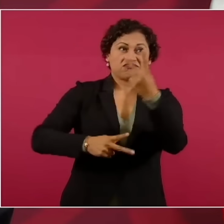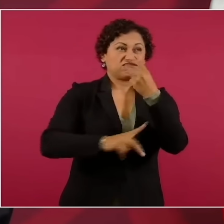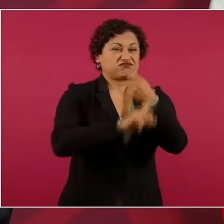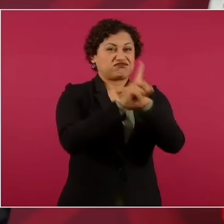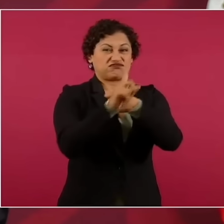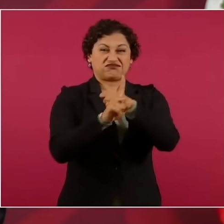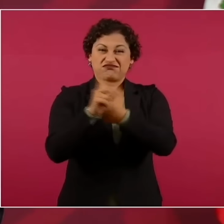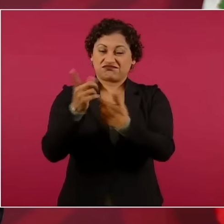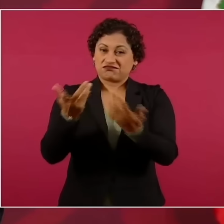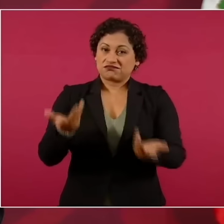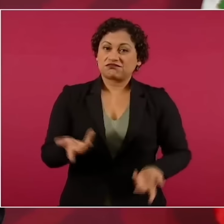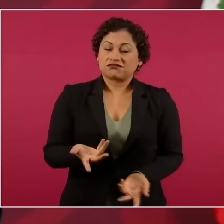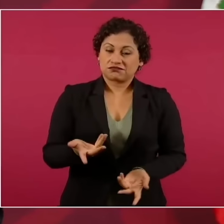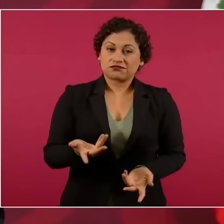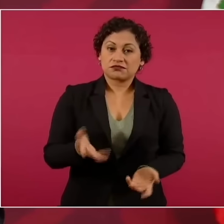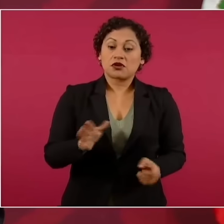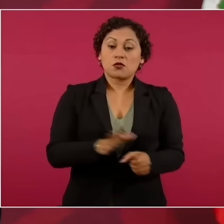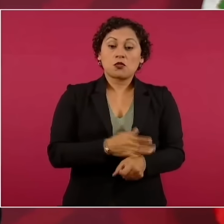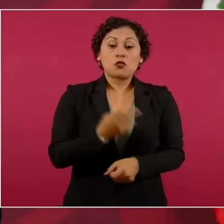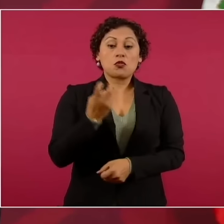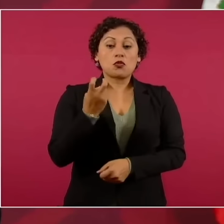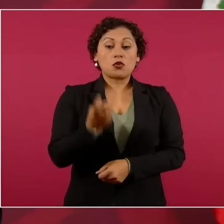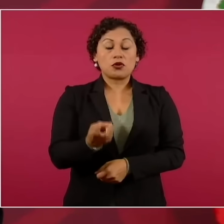Y por eso estamos planteando